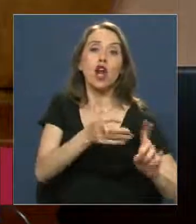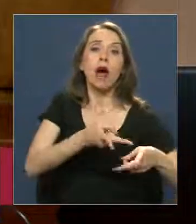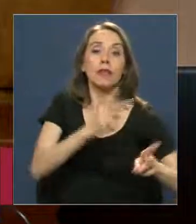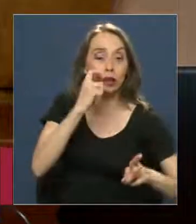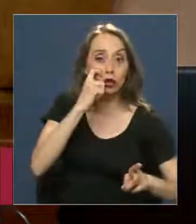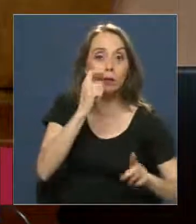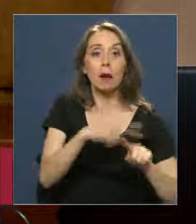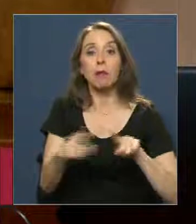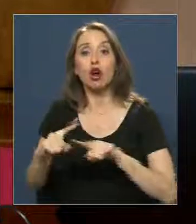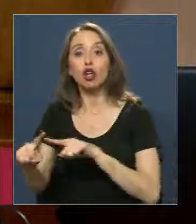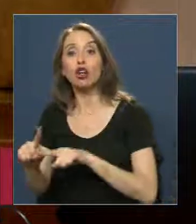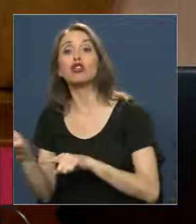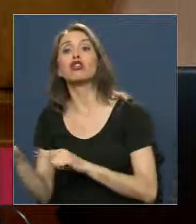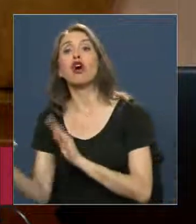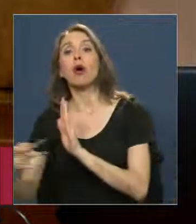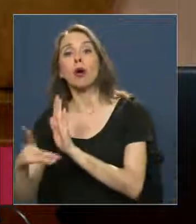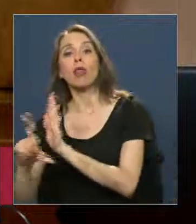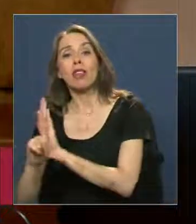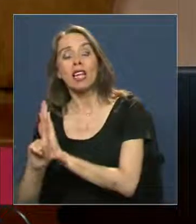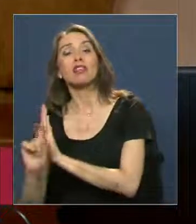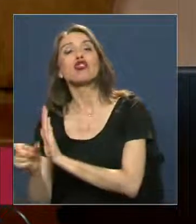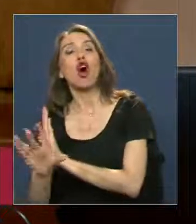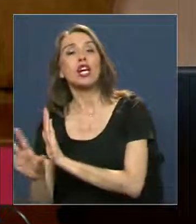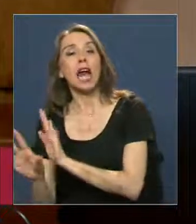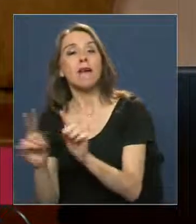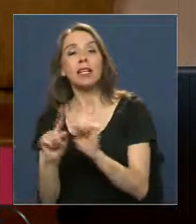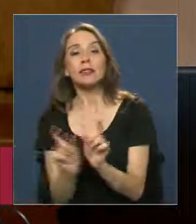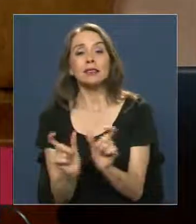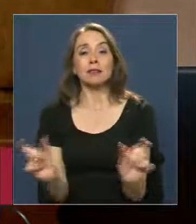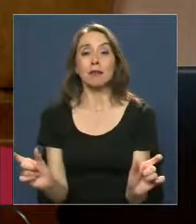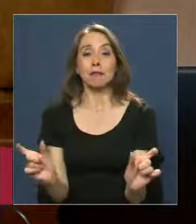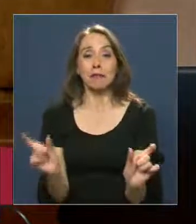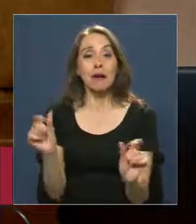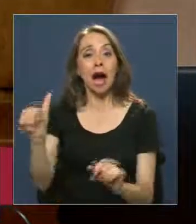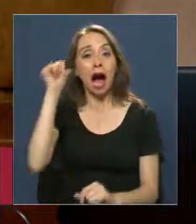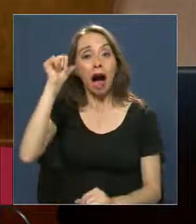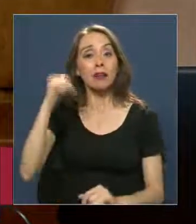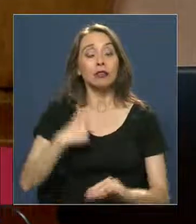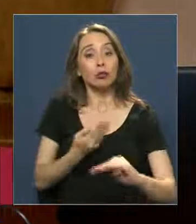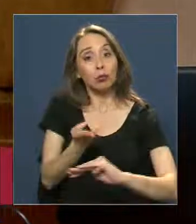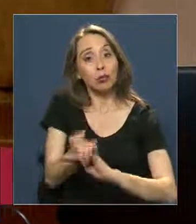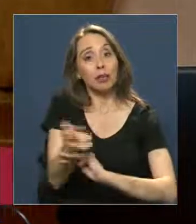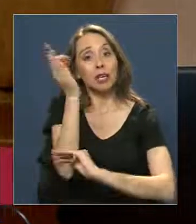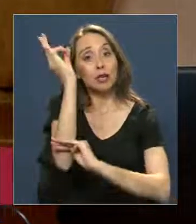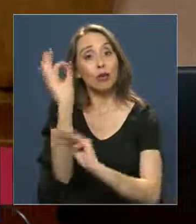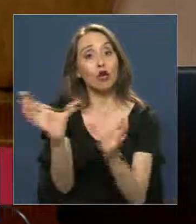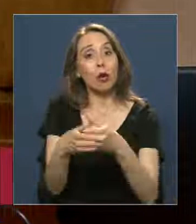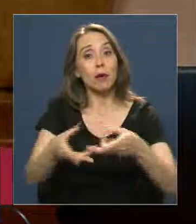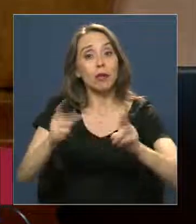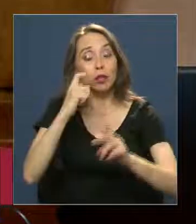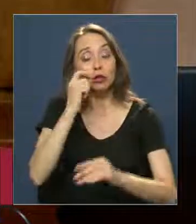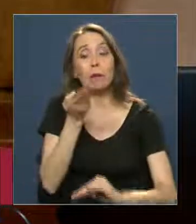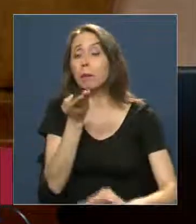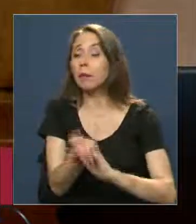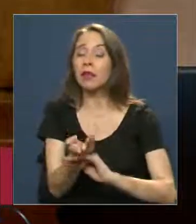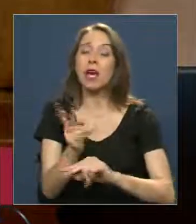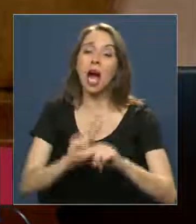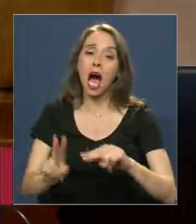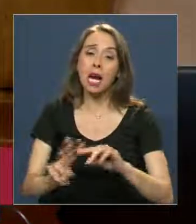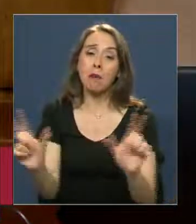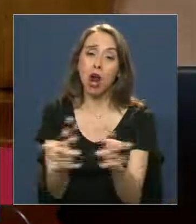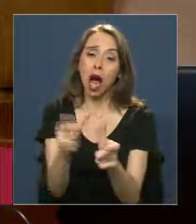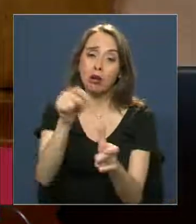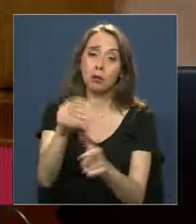que son gravísimos, pero son delitos. De hecho, ahora yo pedía justamente ayer en la Comisión de Derechos Humanos que tuviéramos una sesión especial en la